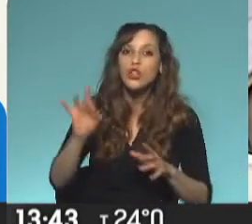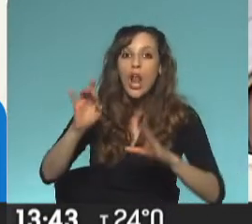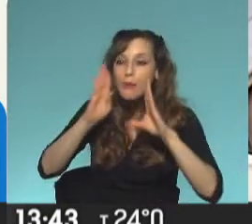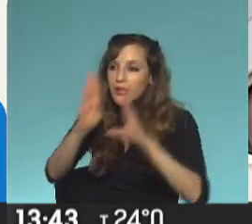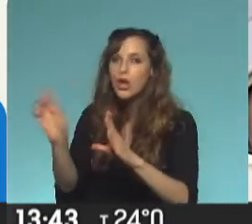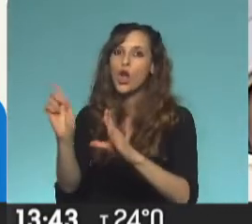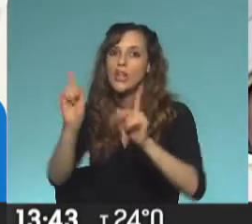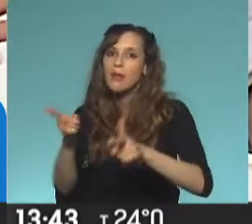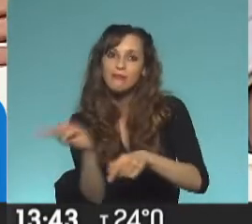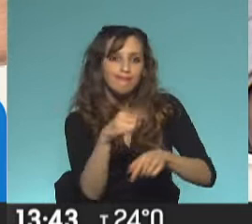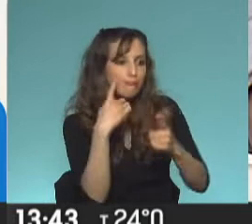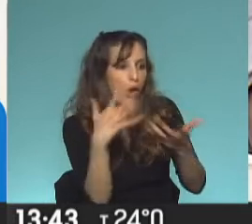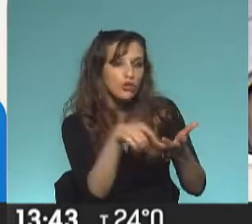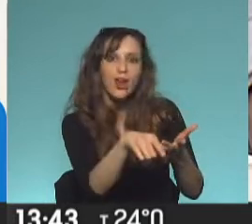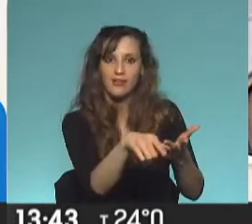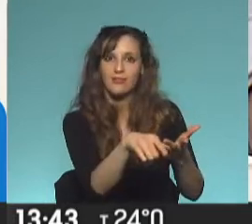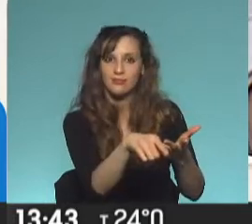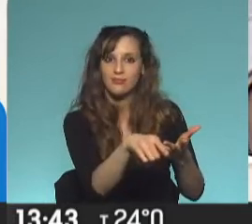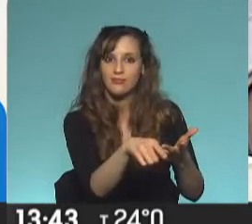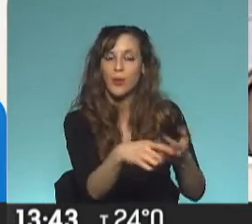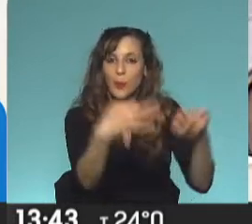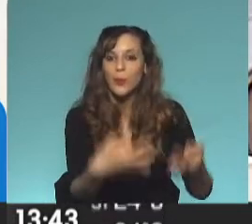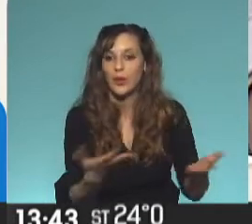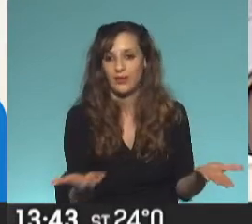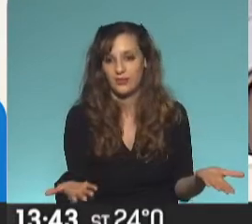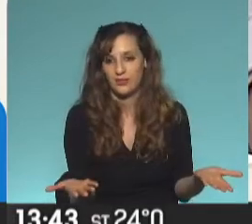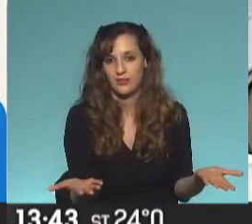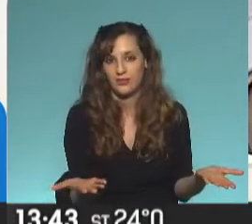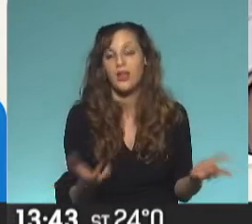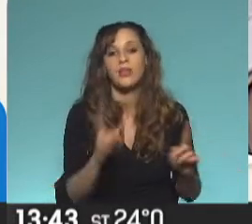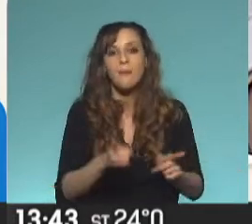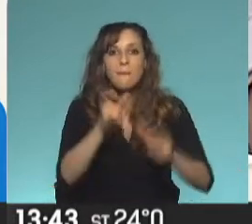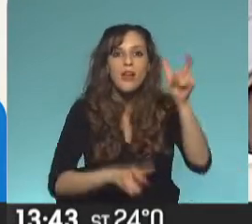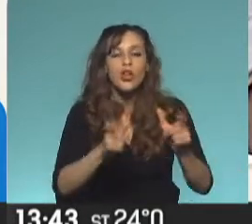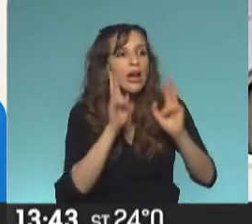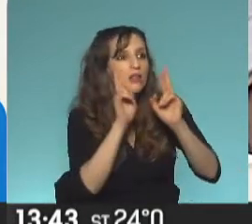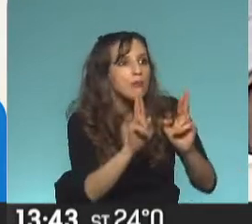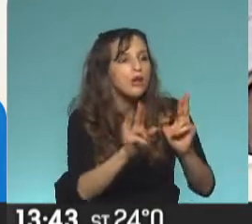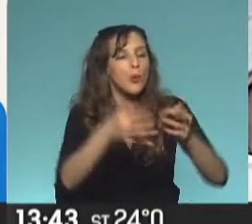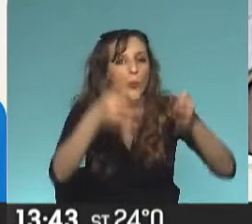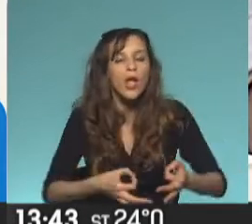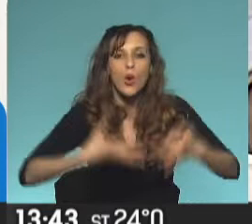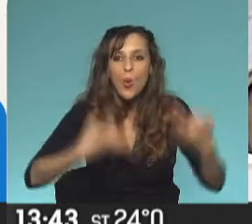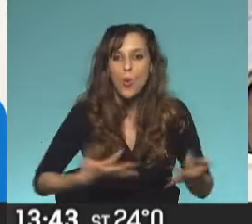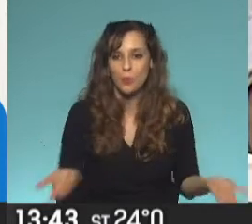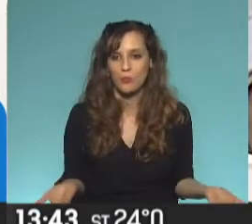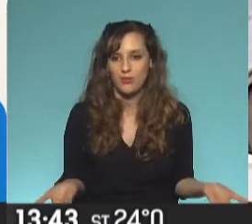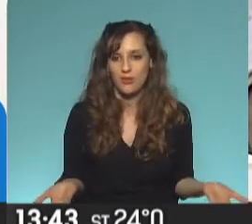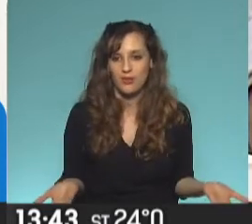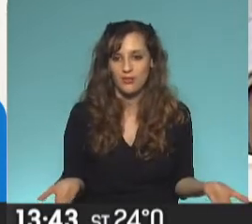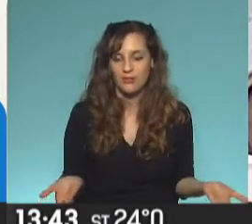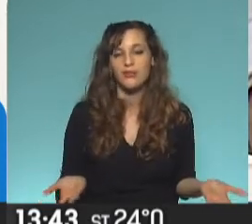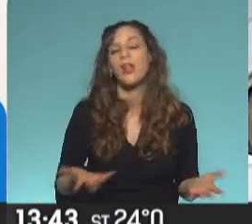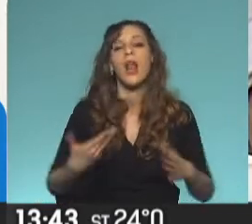porque la realidad que tenemos y me la pasó recorriendo los balnearios y hablando con los intendentes es que la enorme